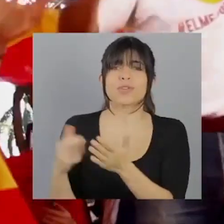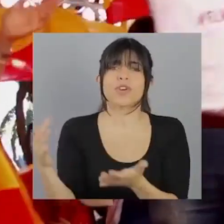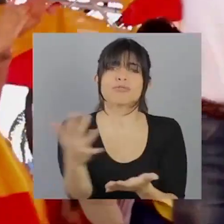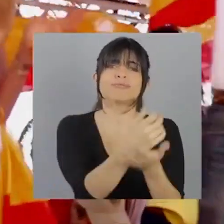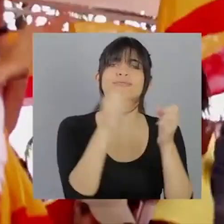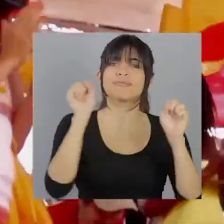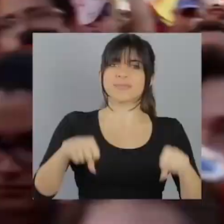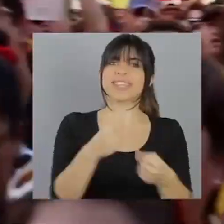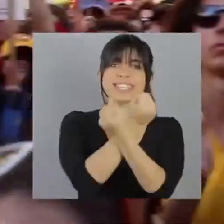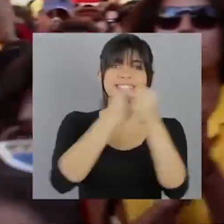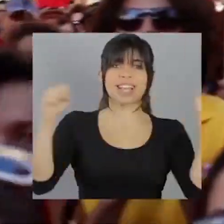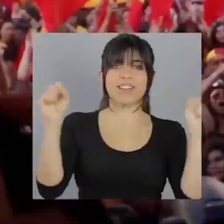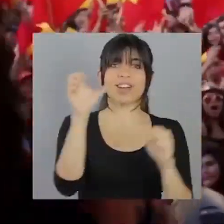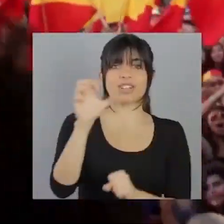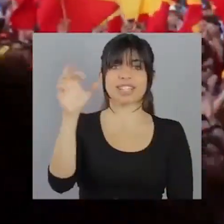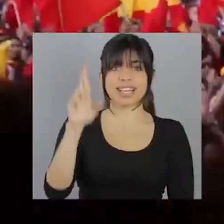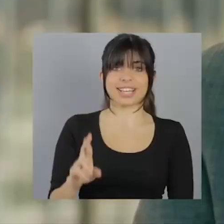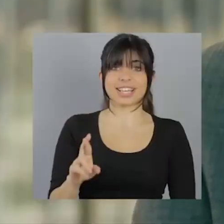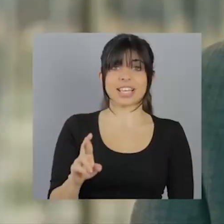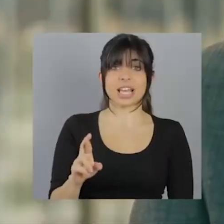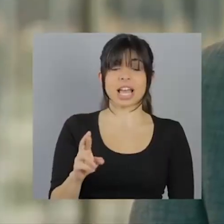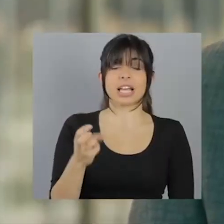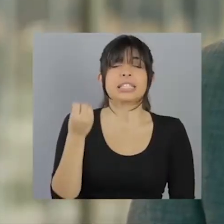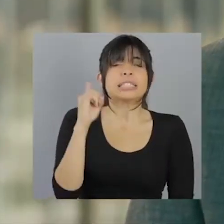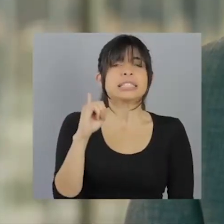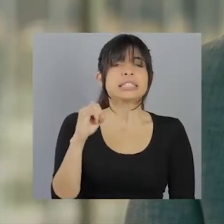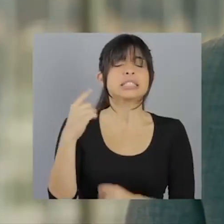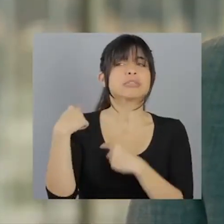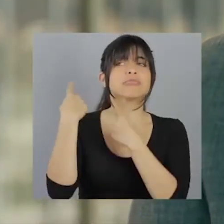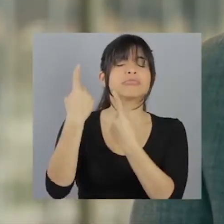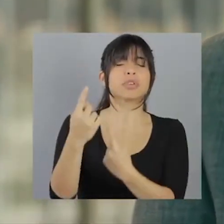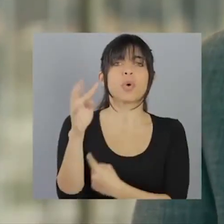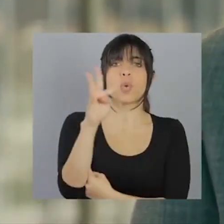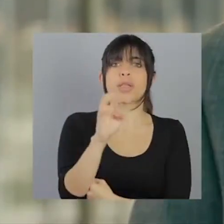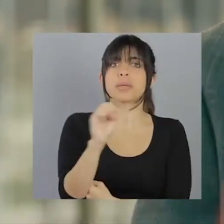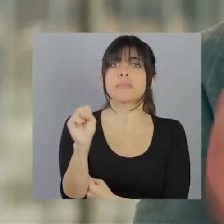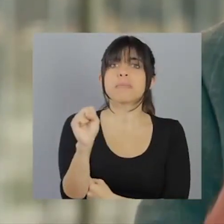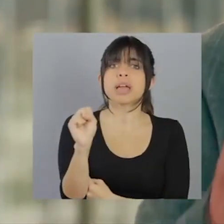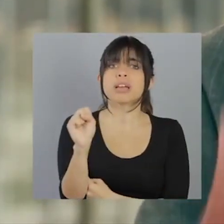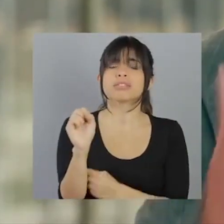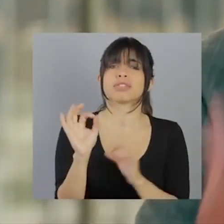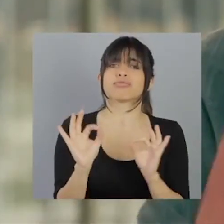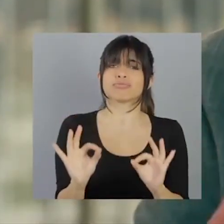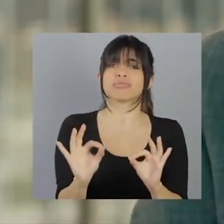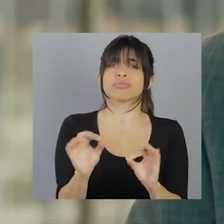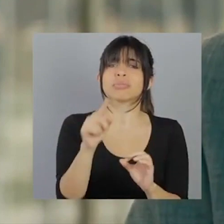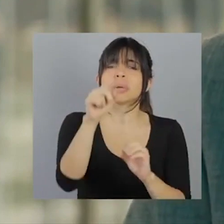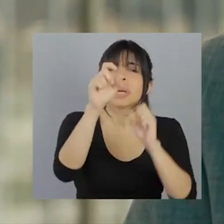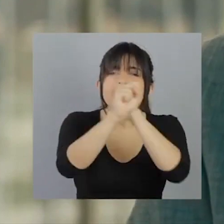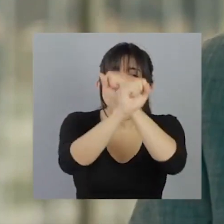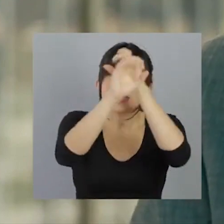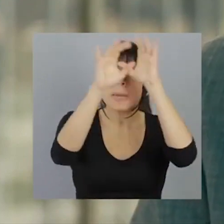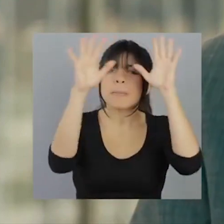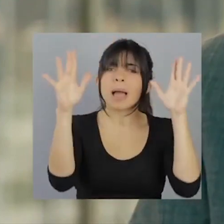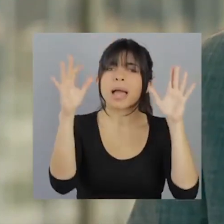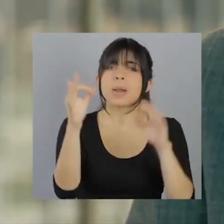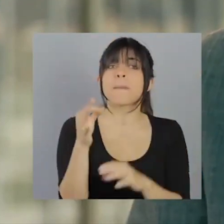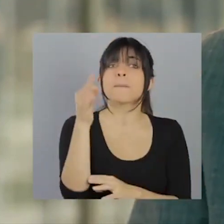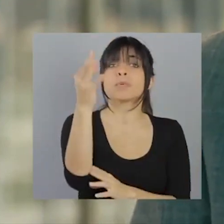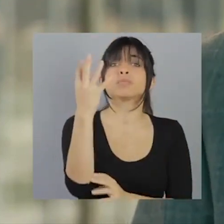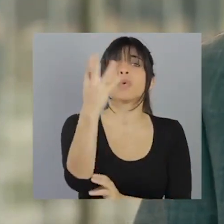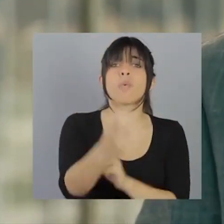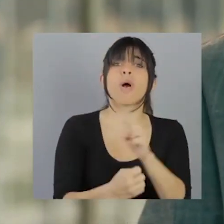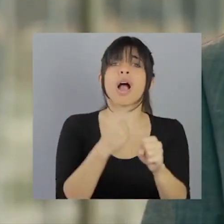es como rescatamos Costa Rica. Si nos ha ido tan bien en los últimos 4 meses, imagínese lo bien que nos va a ir en los